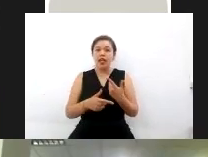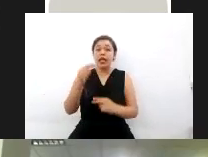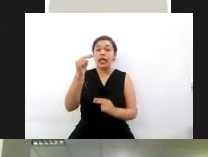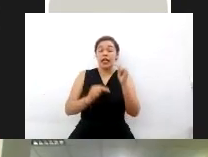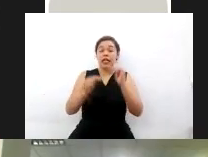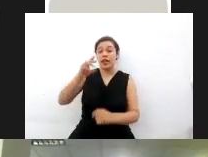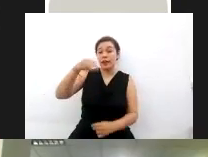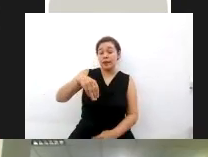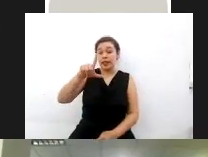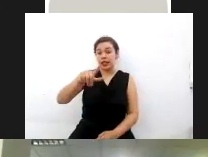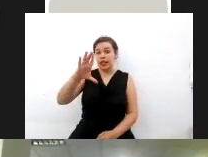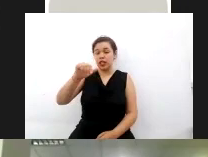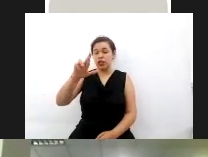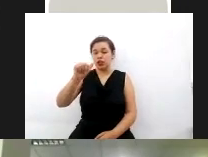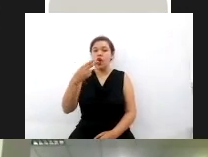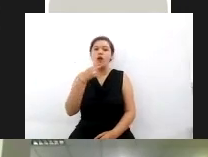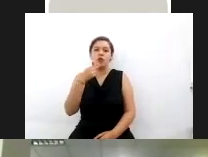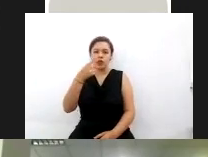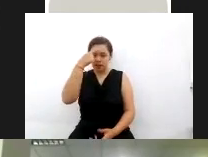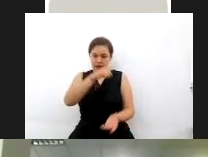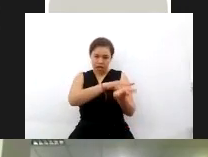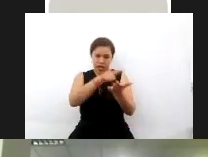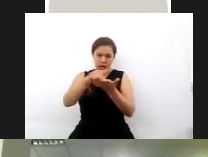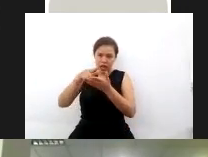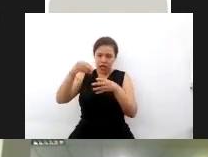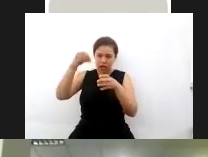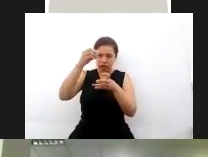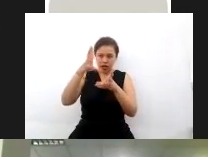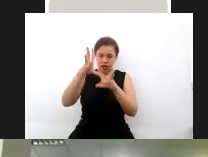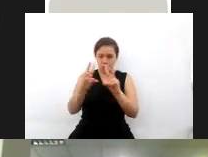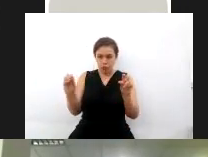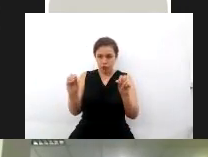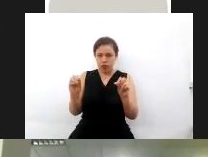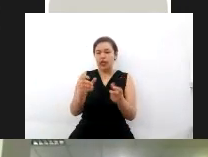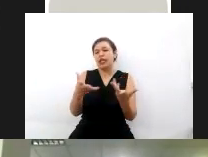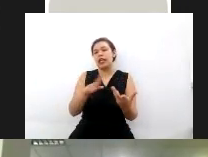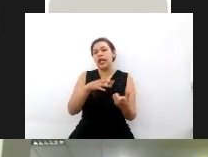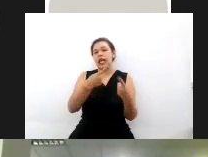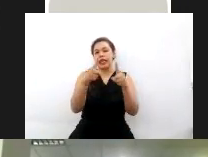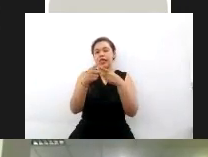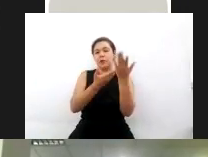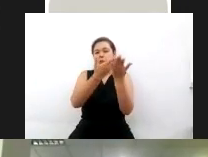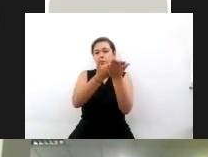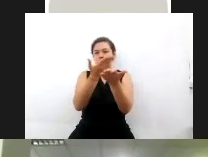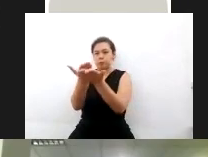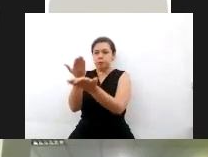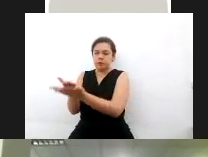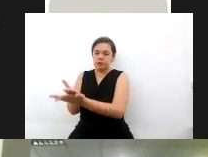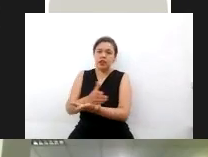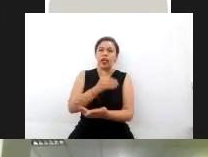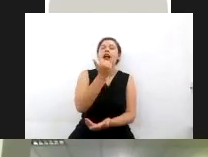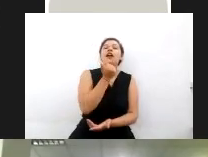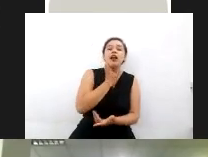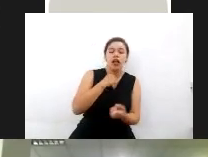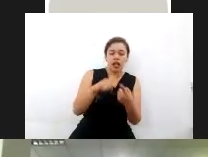de cloro que se van a agregar para hacer la dilución. Y bueno, tenemos varias opciones para desinfección, el alcohol isopropílico, el